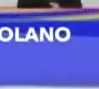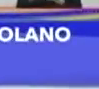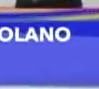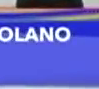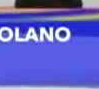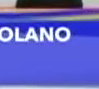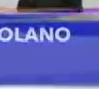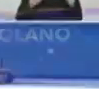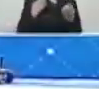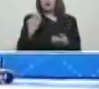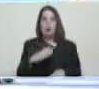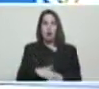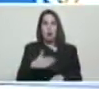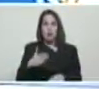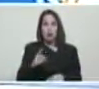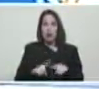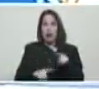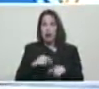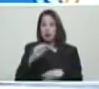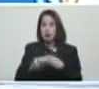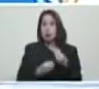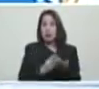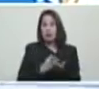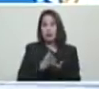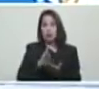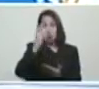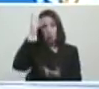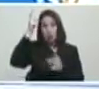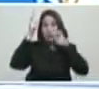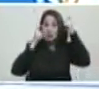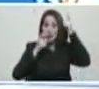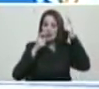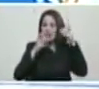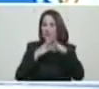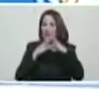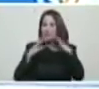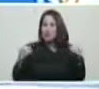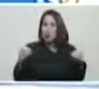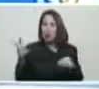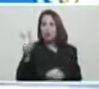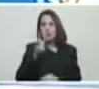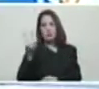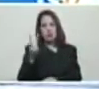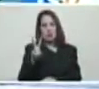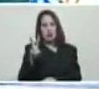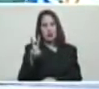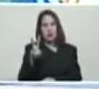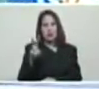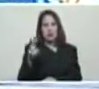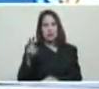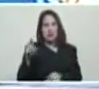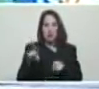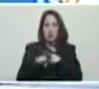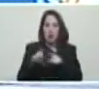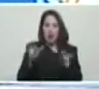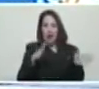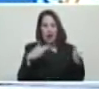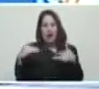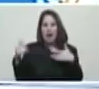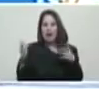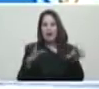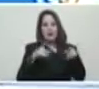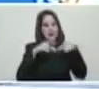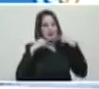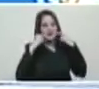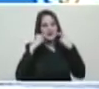muy grande el legado de Chávez está en todo el legado Chávez está en el aire está en la sonrisa del